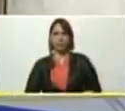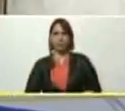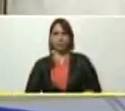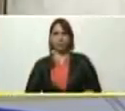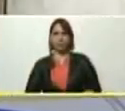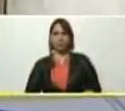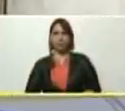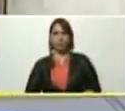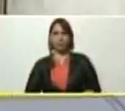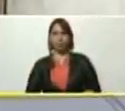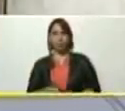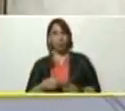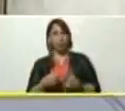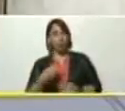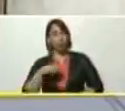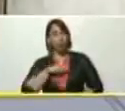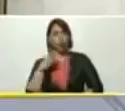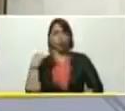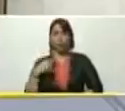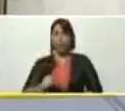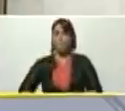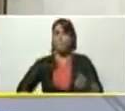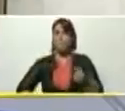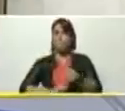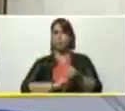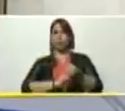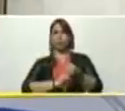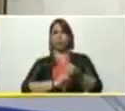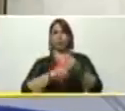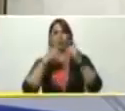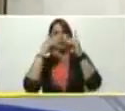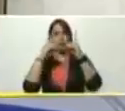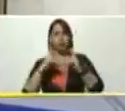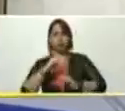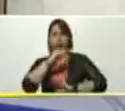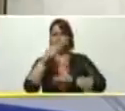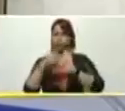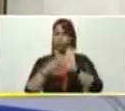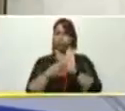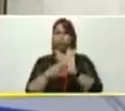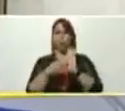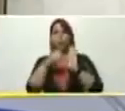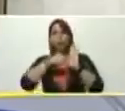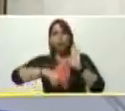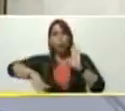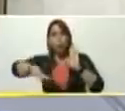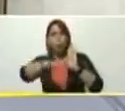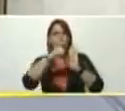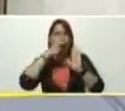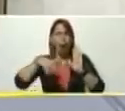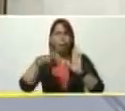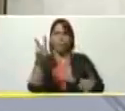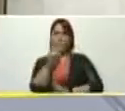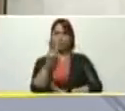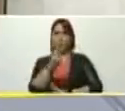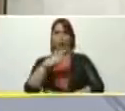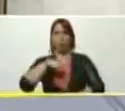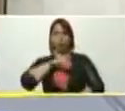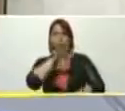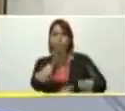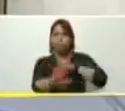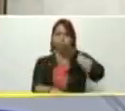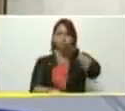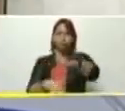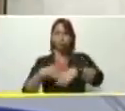Lo cierto es que tenemos el apoyo decidido y total de la opinión pública venezolana para este paso